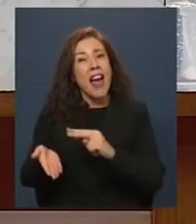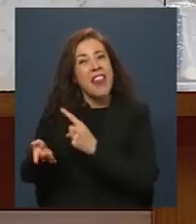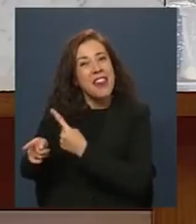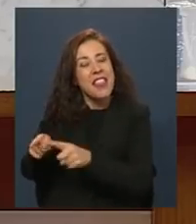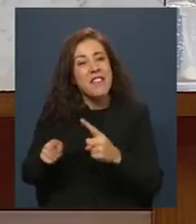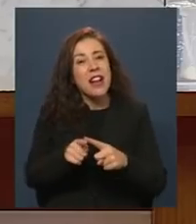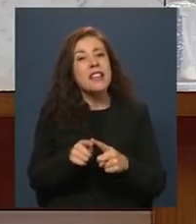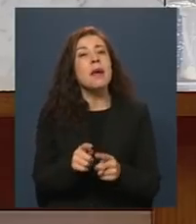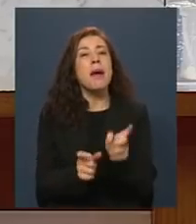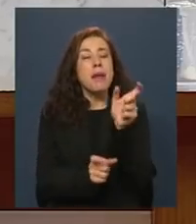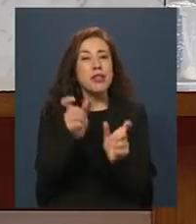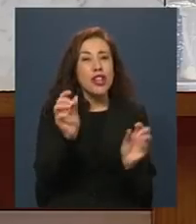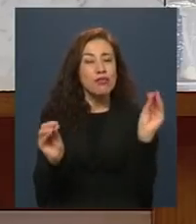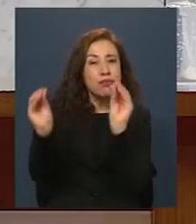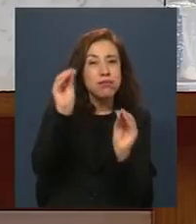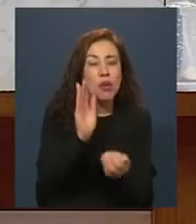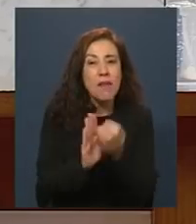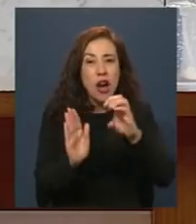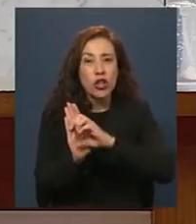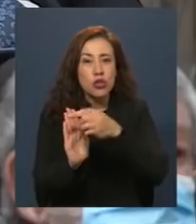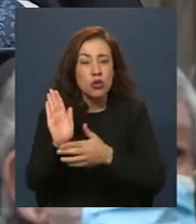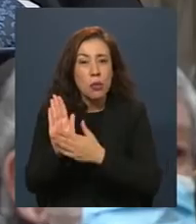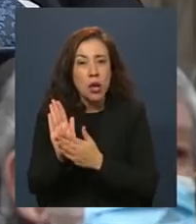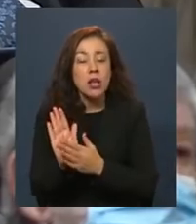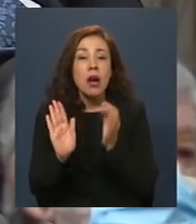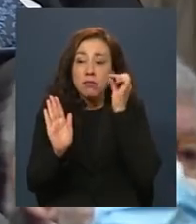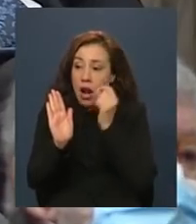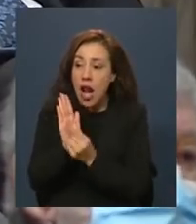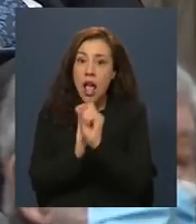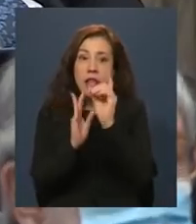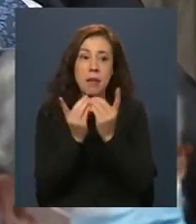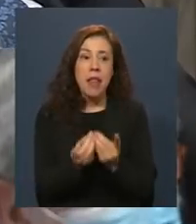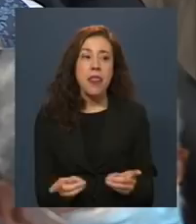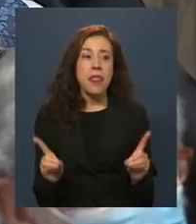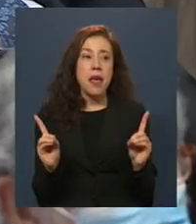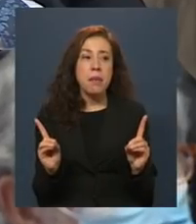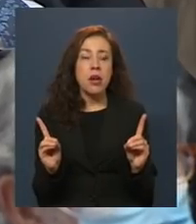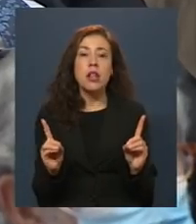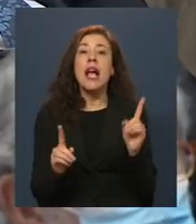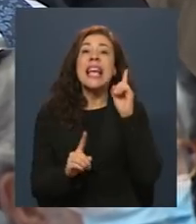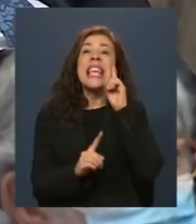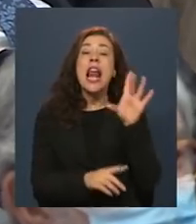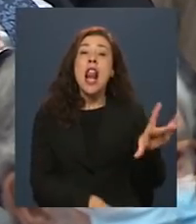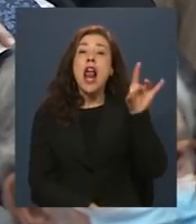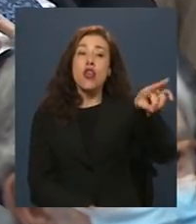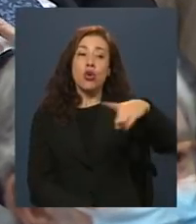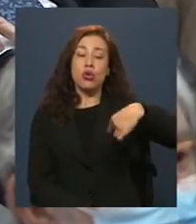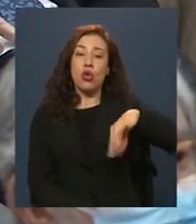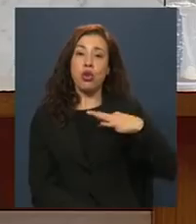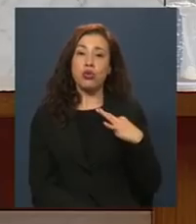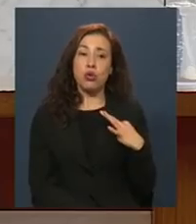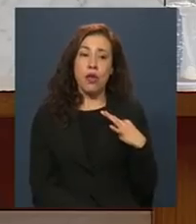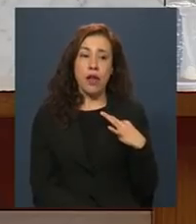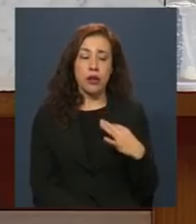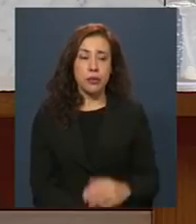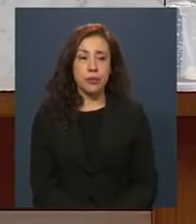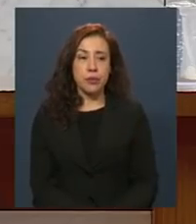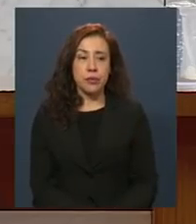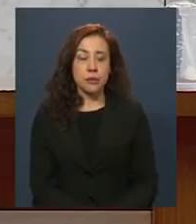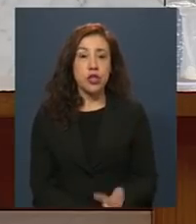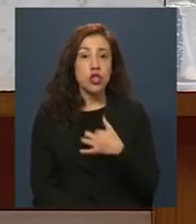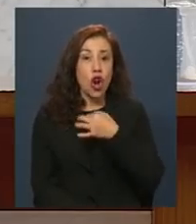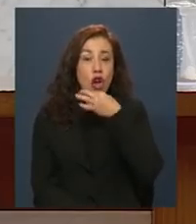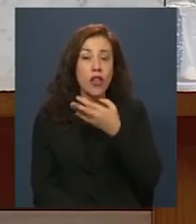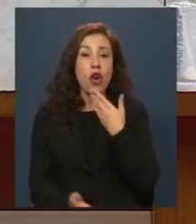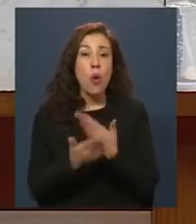una convención constitucional legítima, democrática y mandatada por la ciudadanía. Lo señalé al